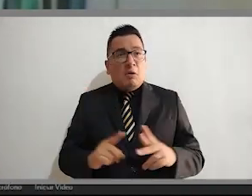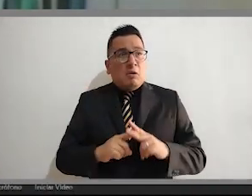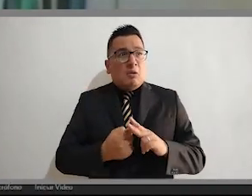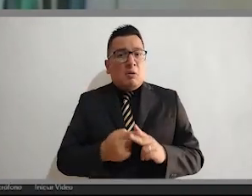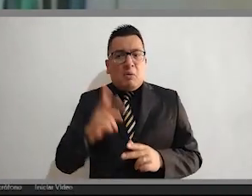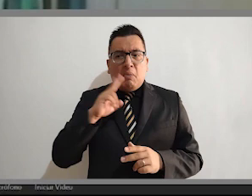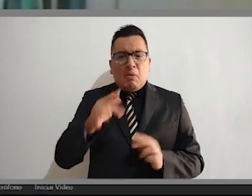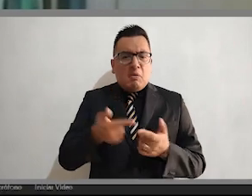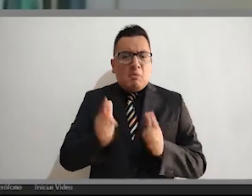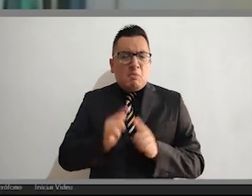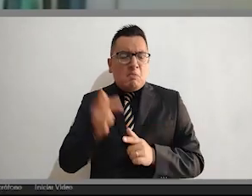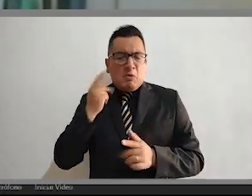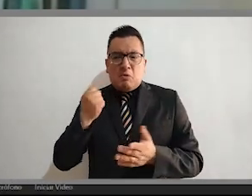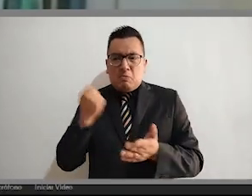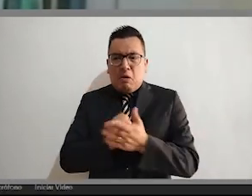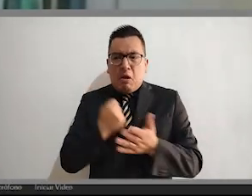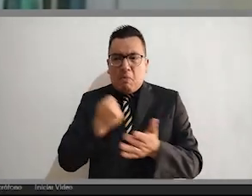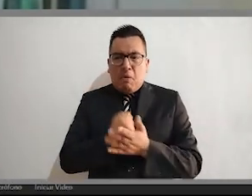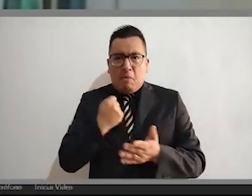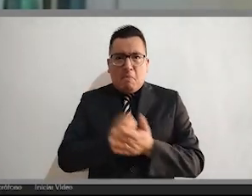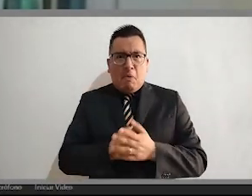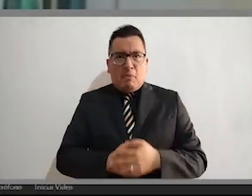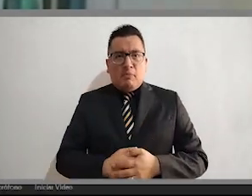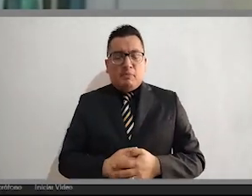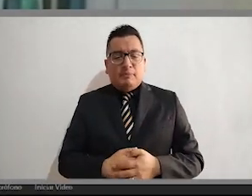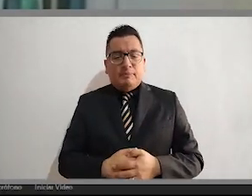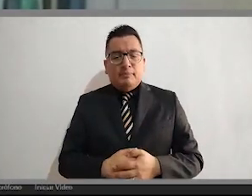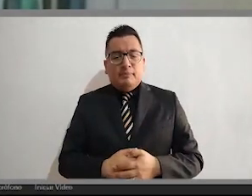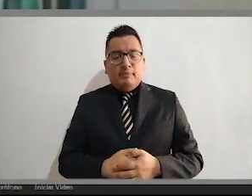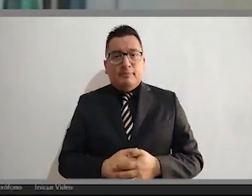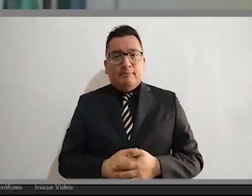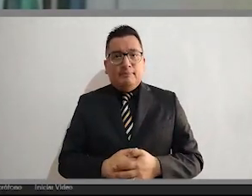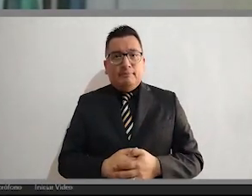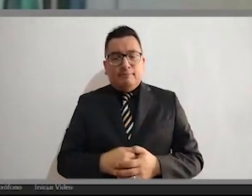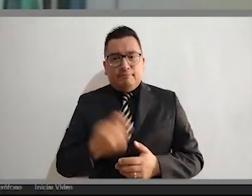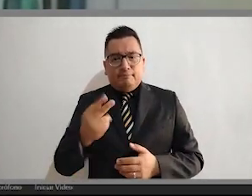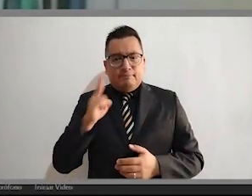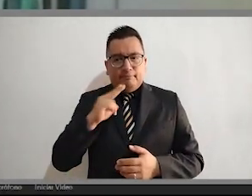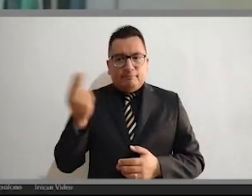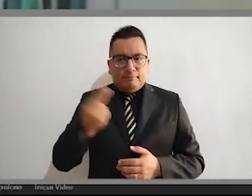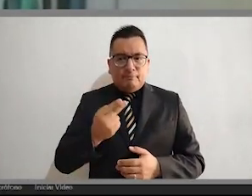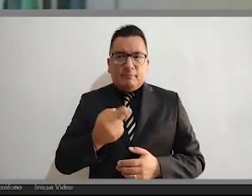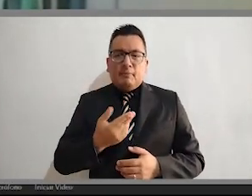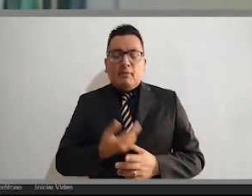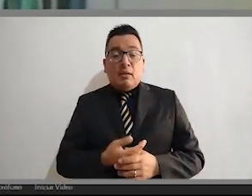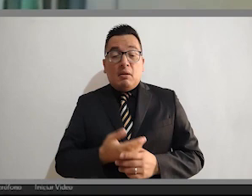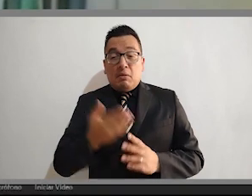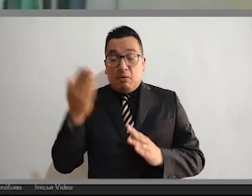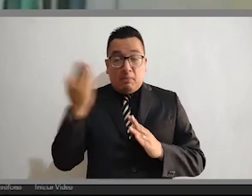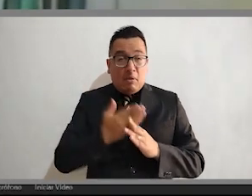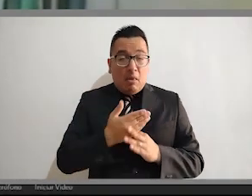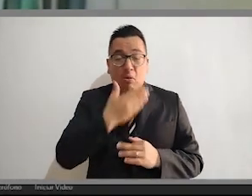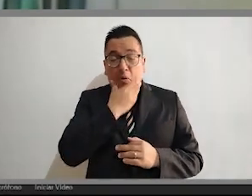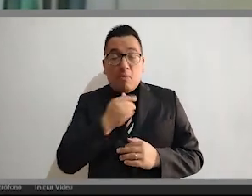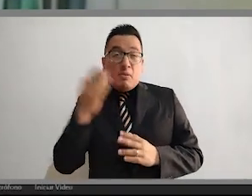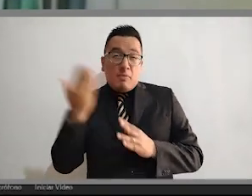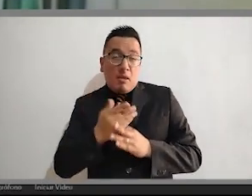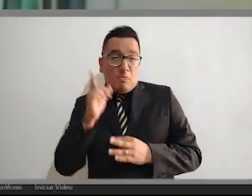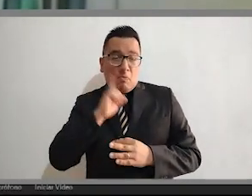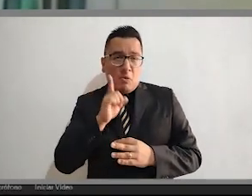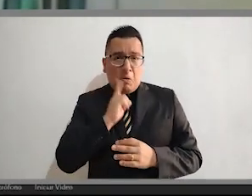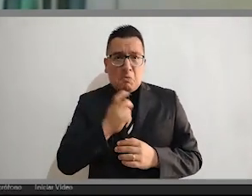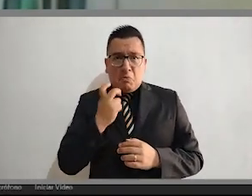de la obligación de que los partidos, ¿no?, tenían que registrar mitad de mujeres y mitad de hombres en los